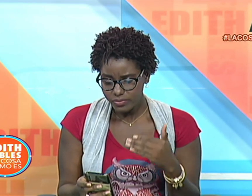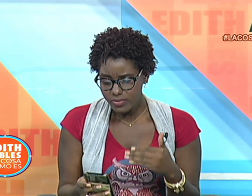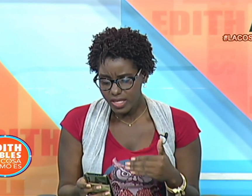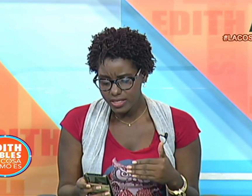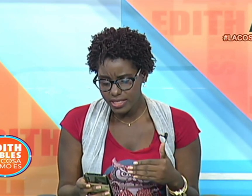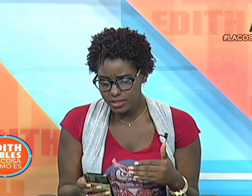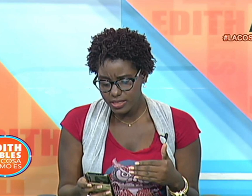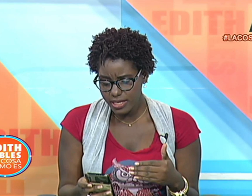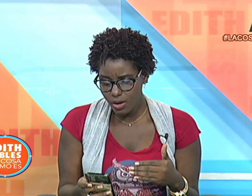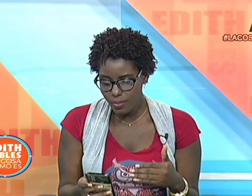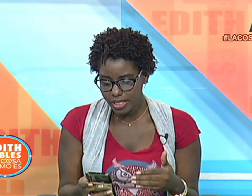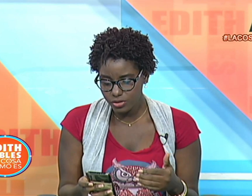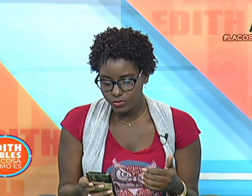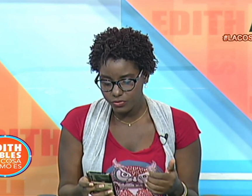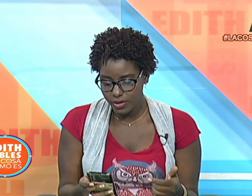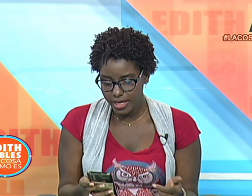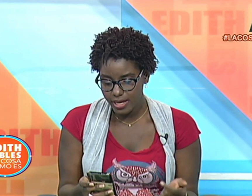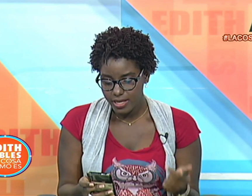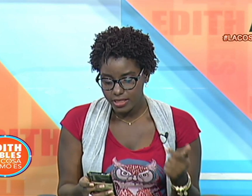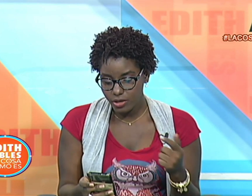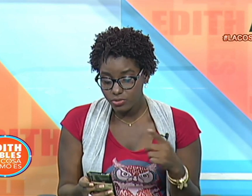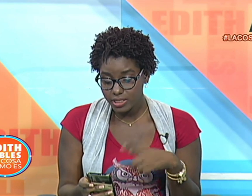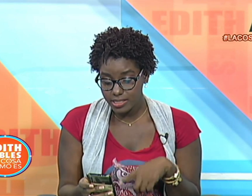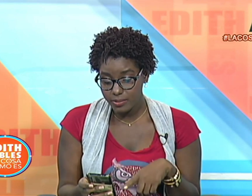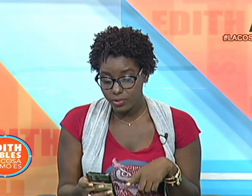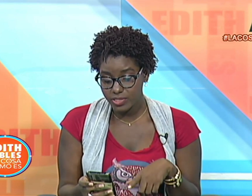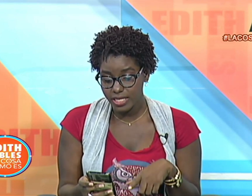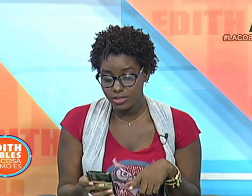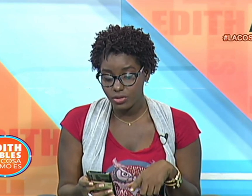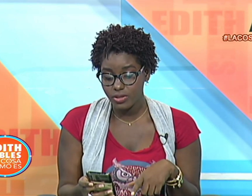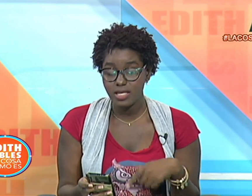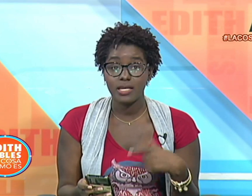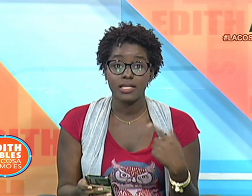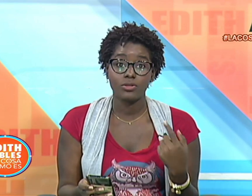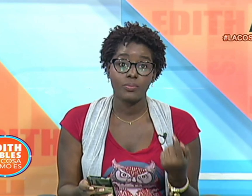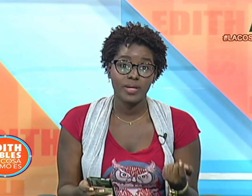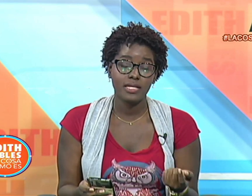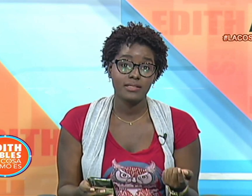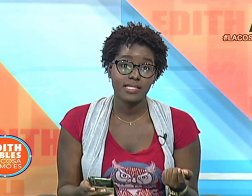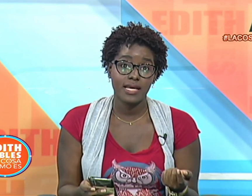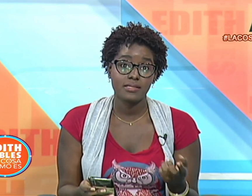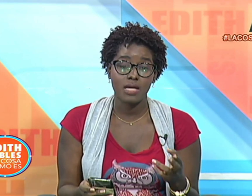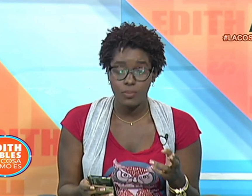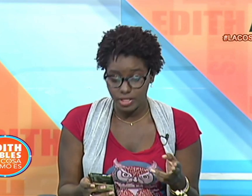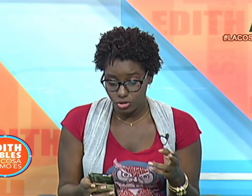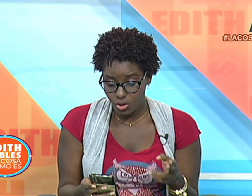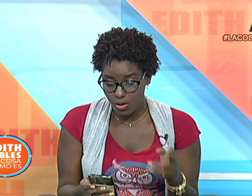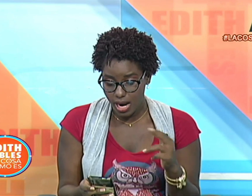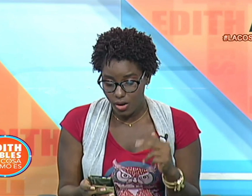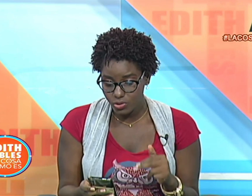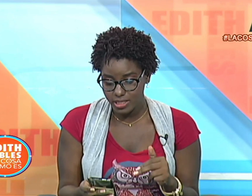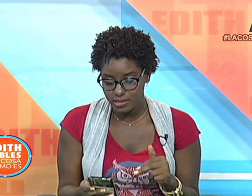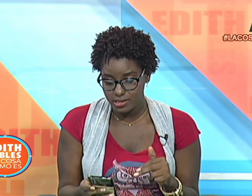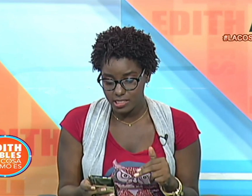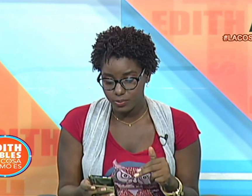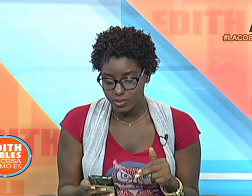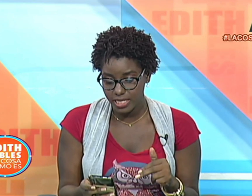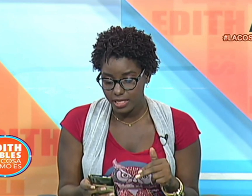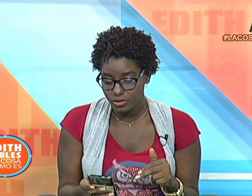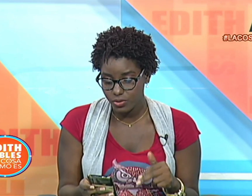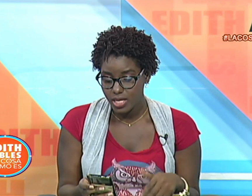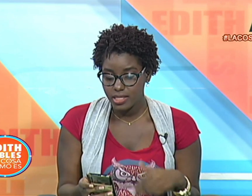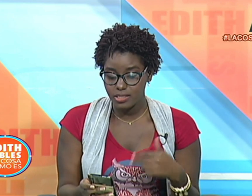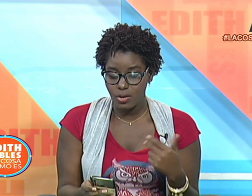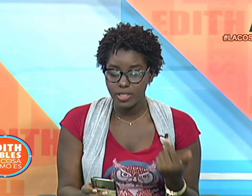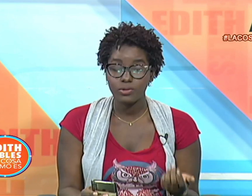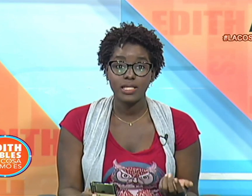y ese aumento fue de un 13% y que en 2006 se aumentó a un 16 por ciento